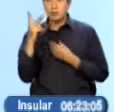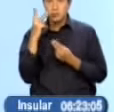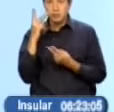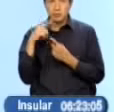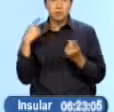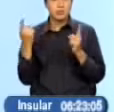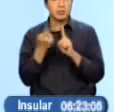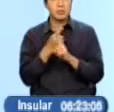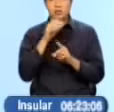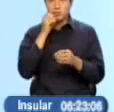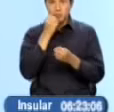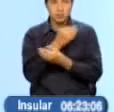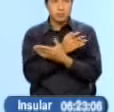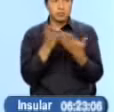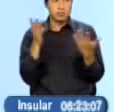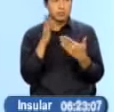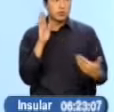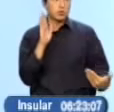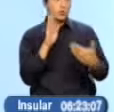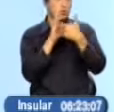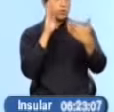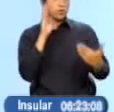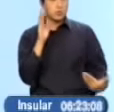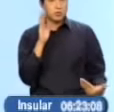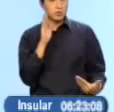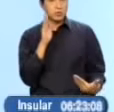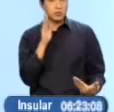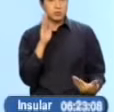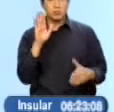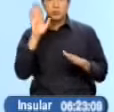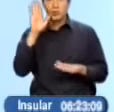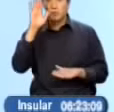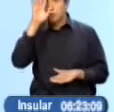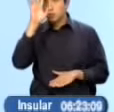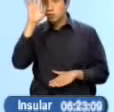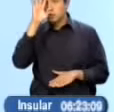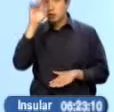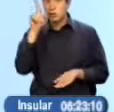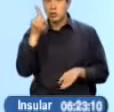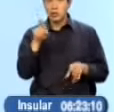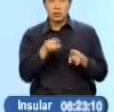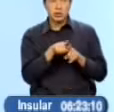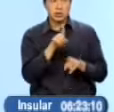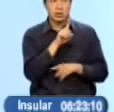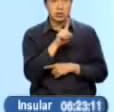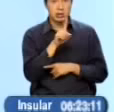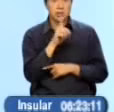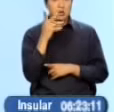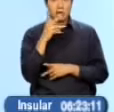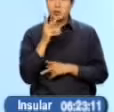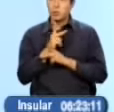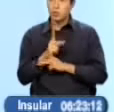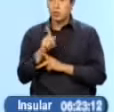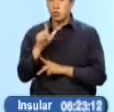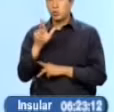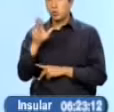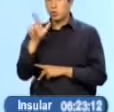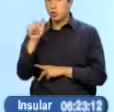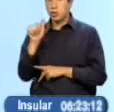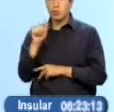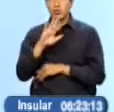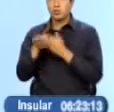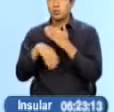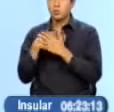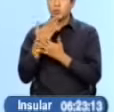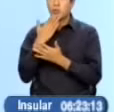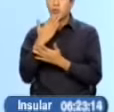primero dejar muy claro de que era un golpe de estado por lo tanto no tenía que pactar con la derecha y defender a lula porque a lula si le están haciendo todo